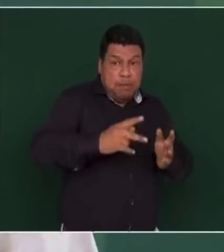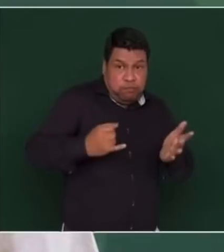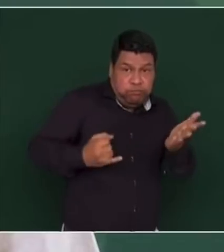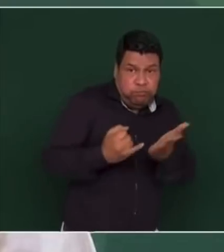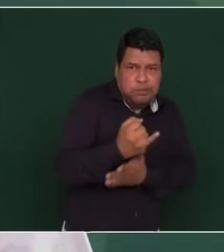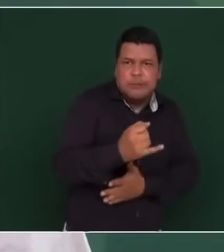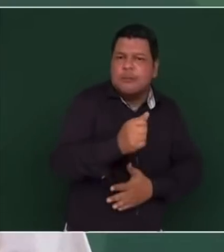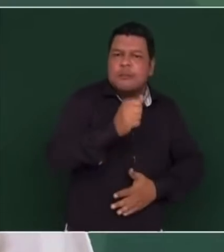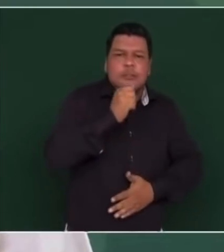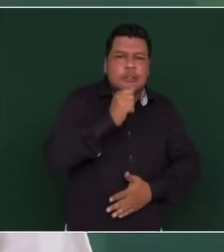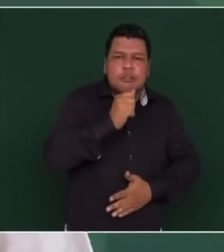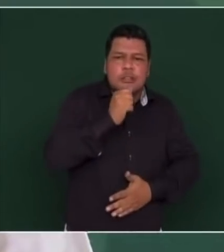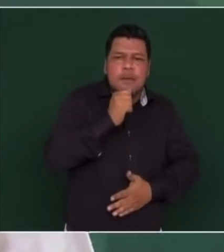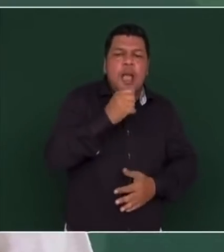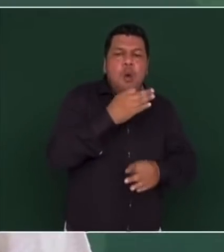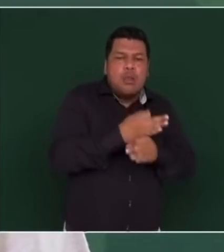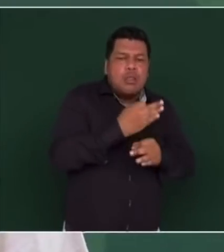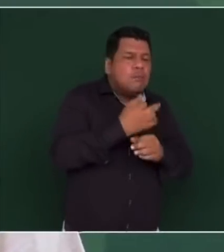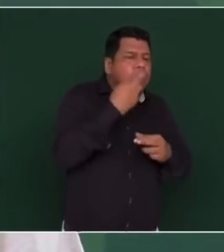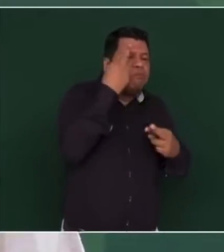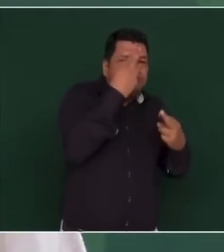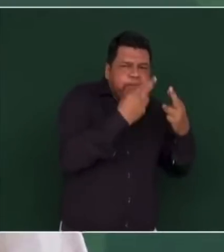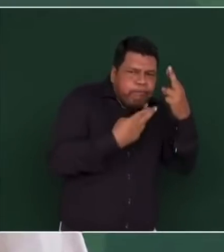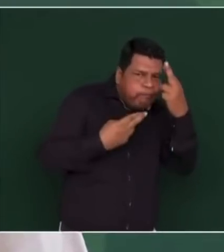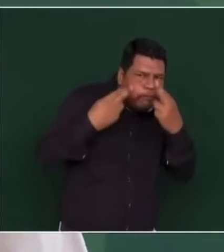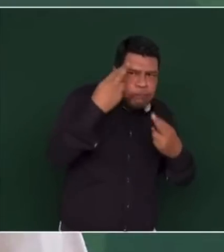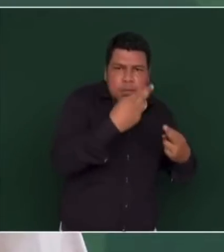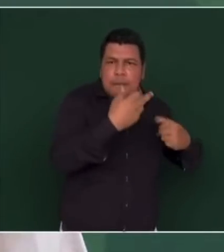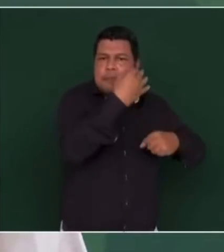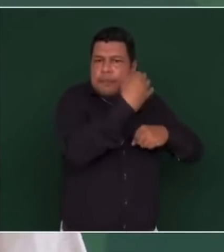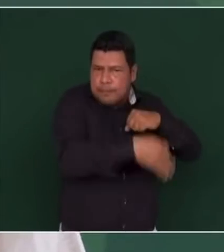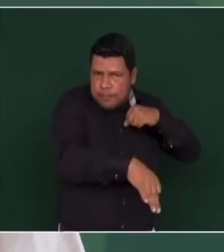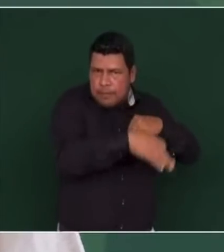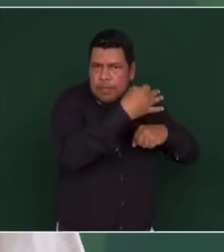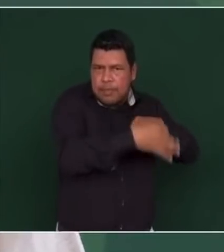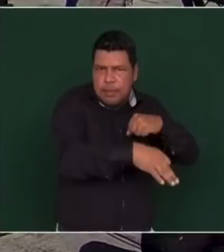para que se revise bien esa iniciativa.